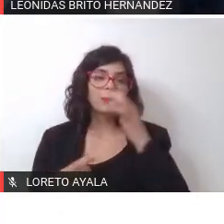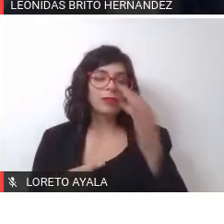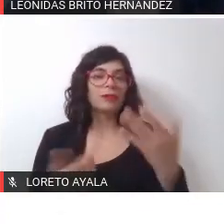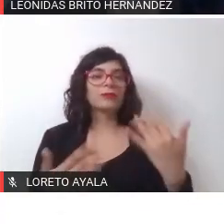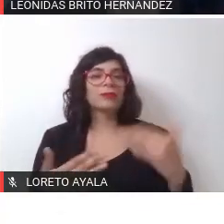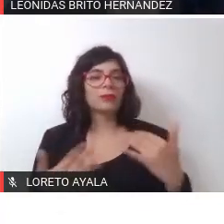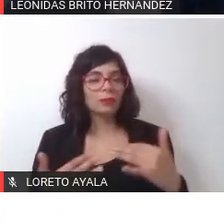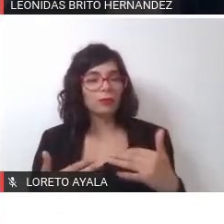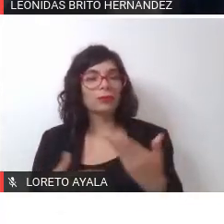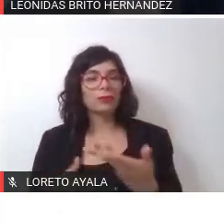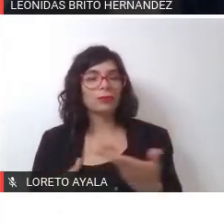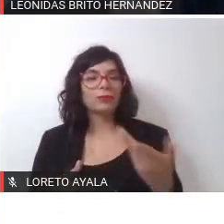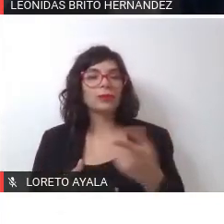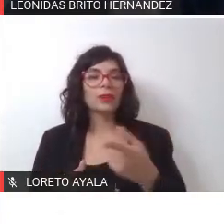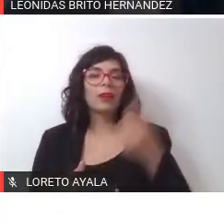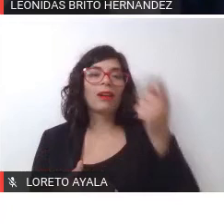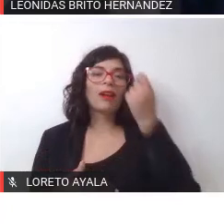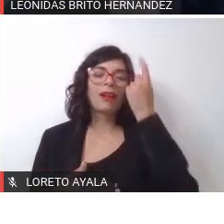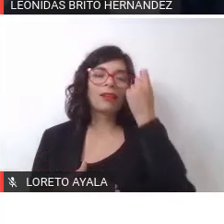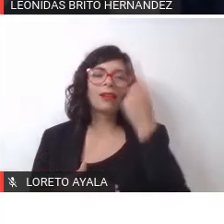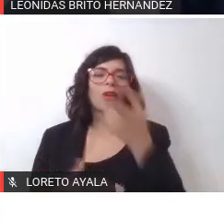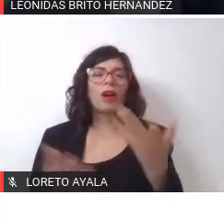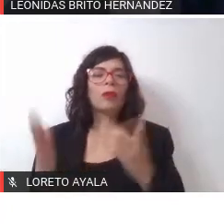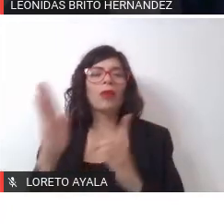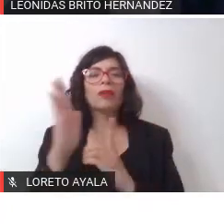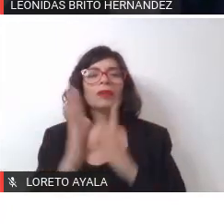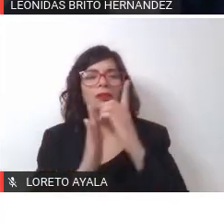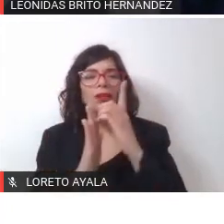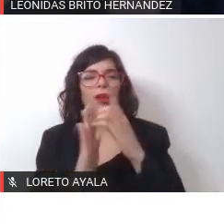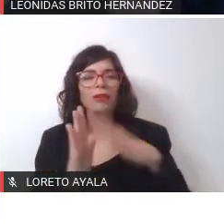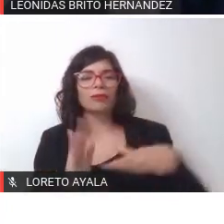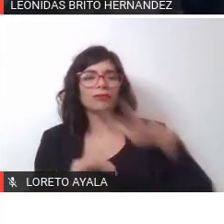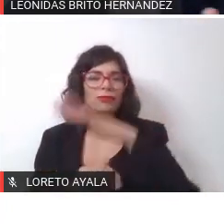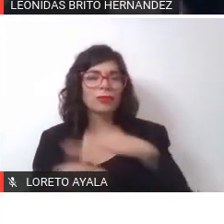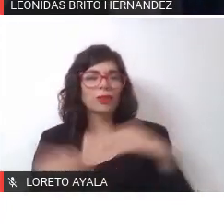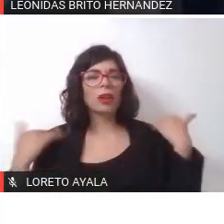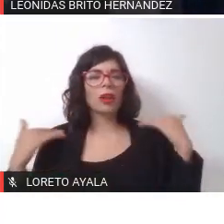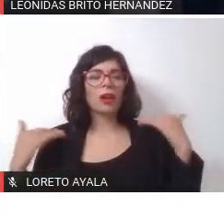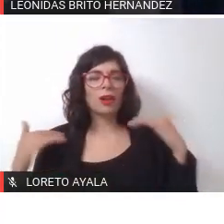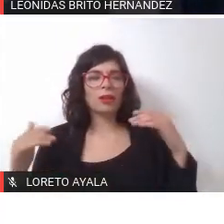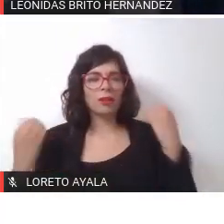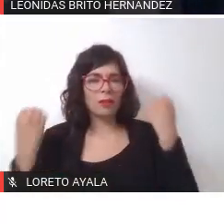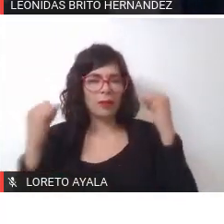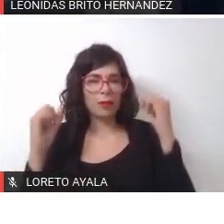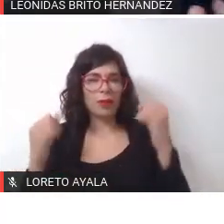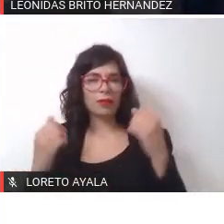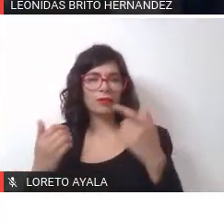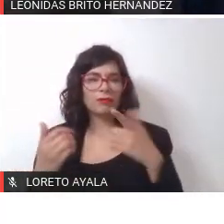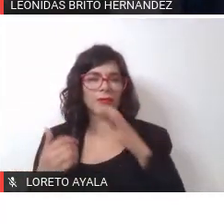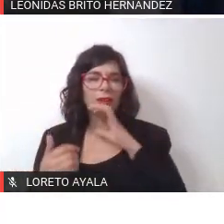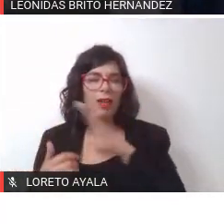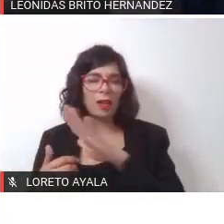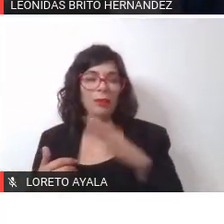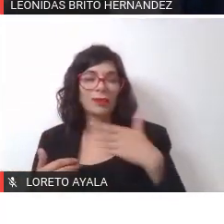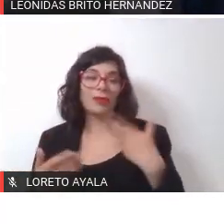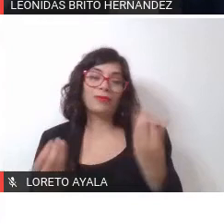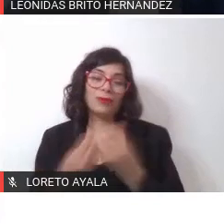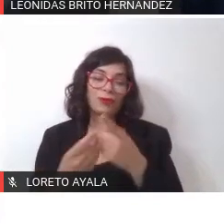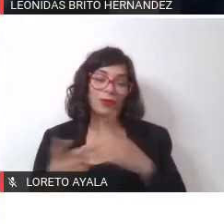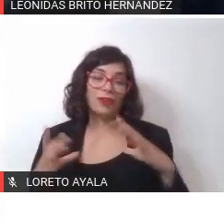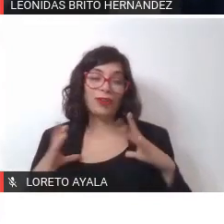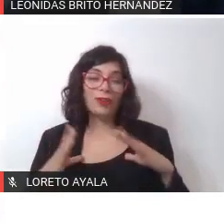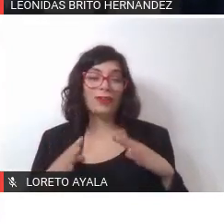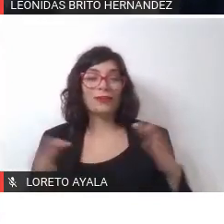lo importante del desarrollo de la educación física en contexto rural. La verdad es que, como les decía, las felicitaciones en el chat